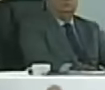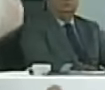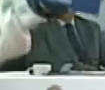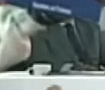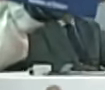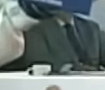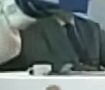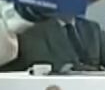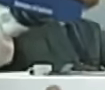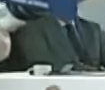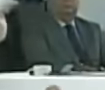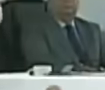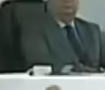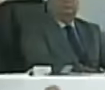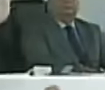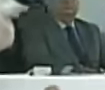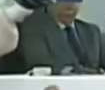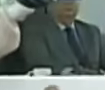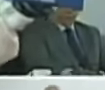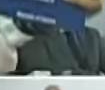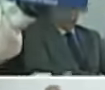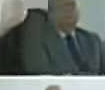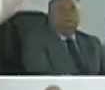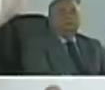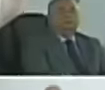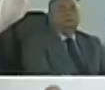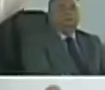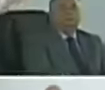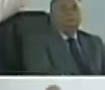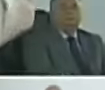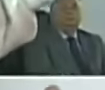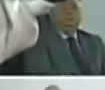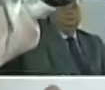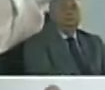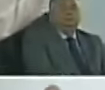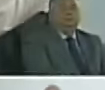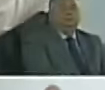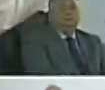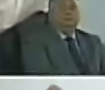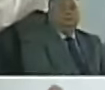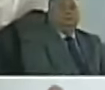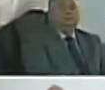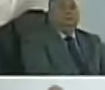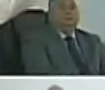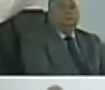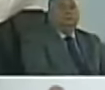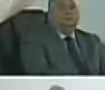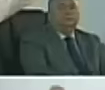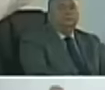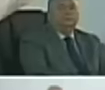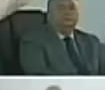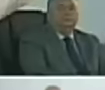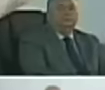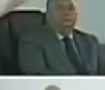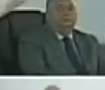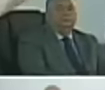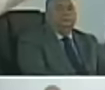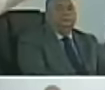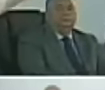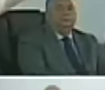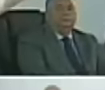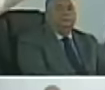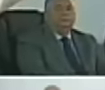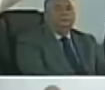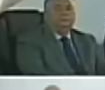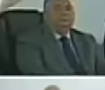tiene fuerza, el pueblo tiene poder y el pueblo tiene candidato. Nicolás Maduro Moro, el hijo de